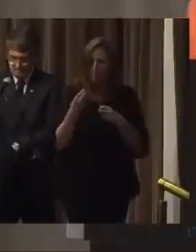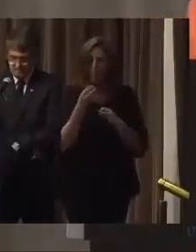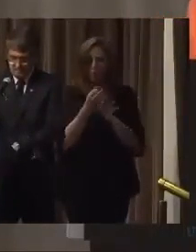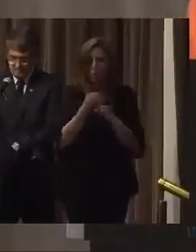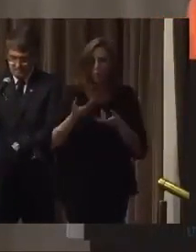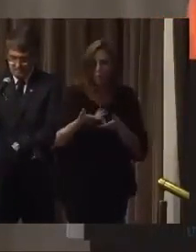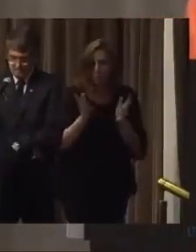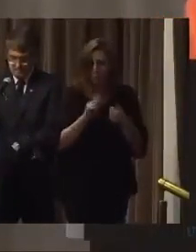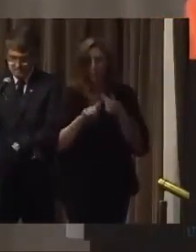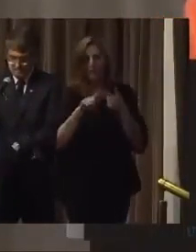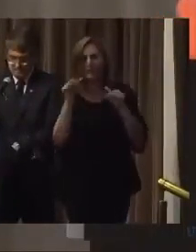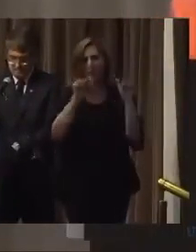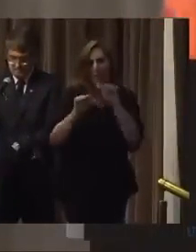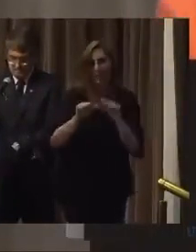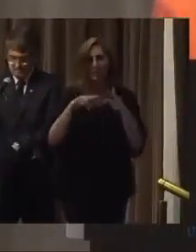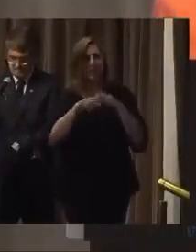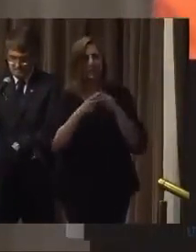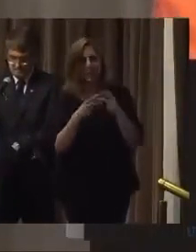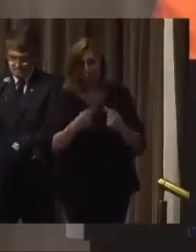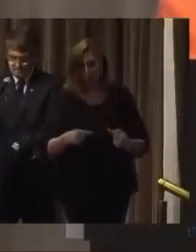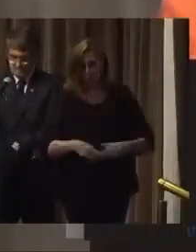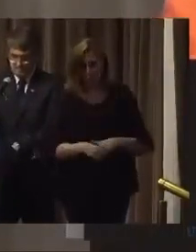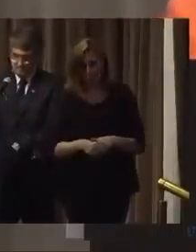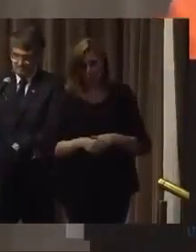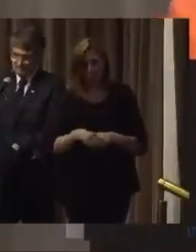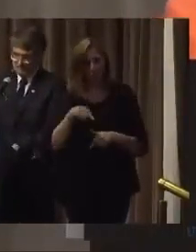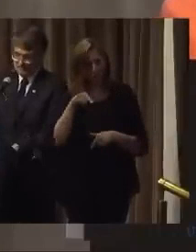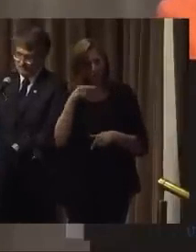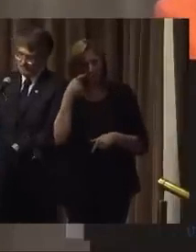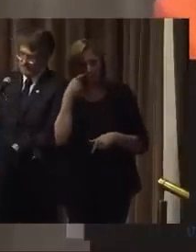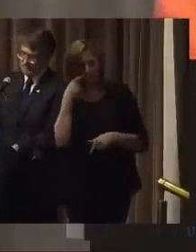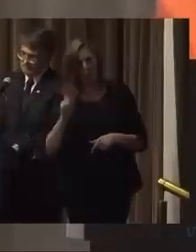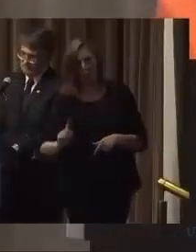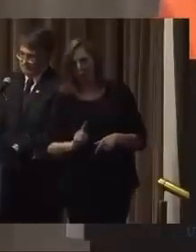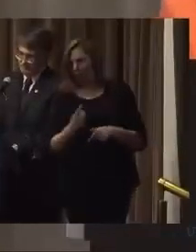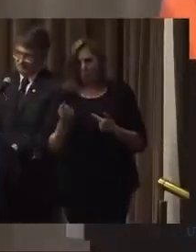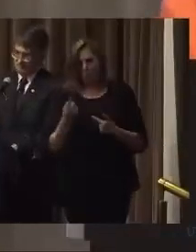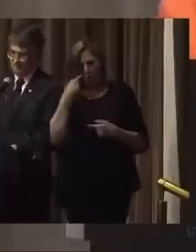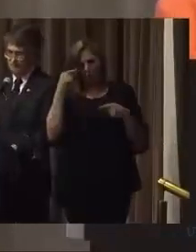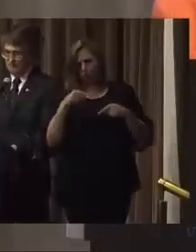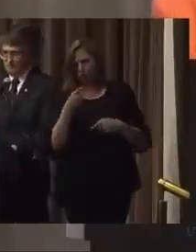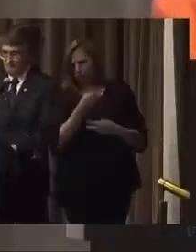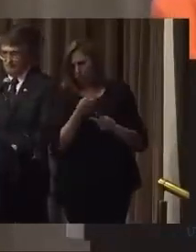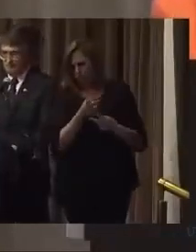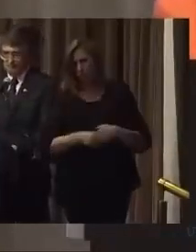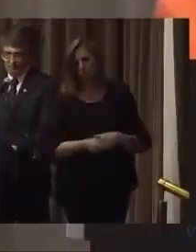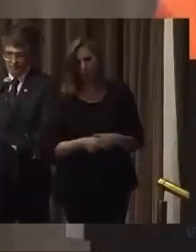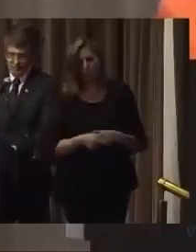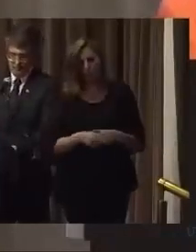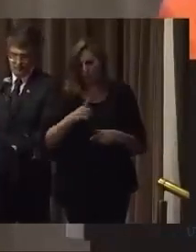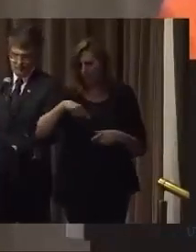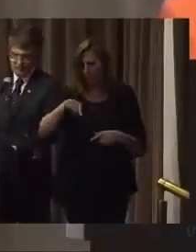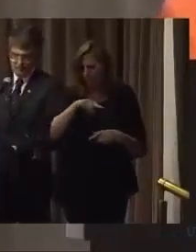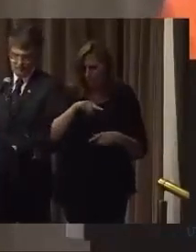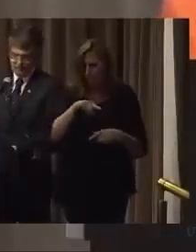tecnología, y decir que nuestras universidades y nuestros institutos nos llenan verdaderamente de orgullo. Aquí vamos a reforzar lo que venimos haciendo hoy en